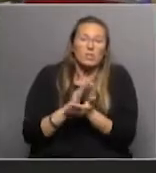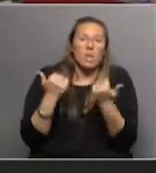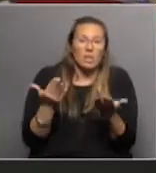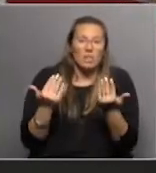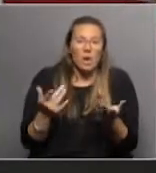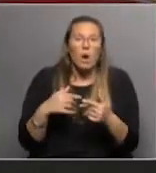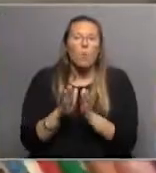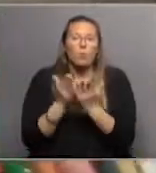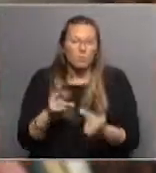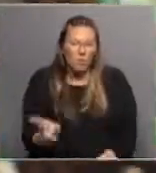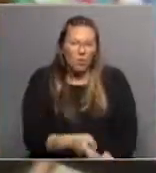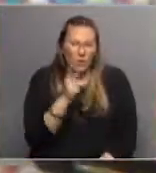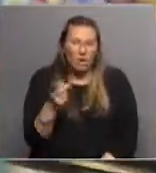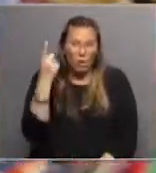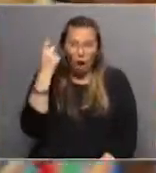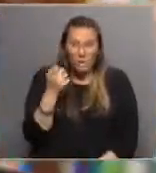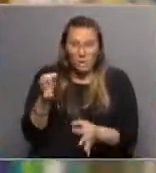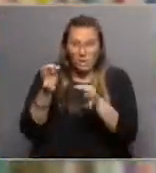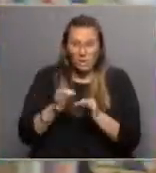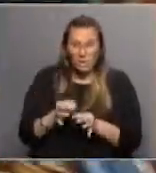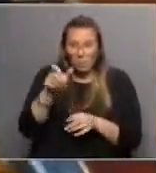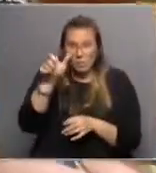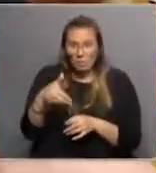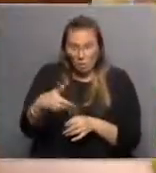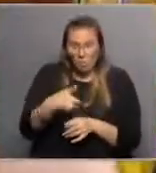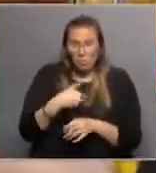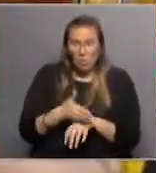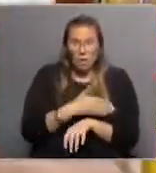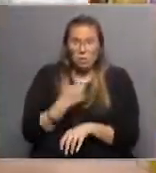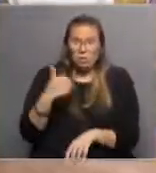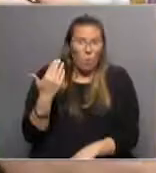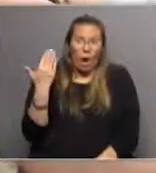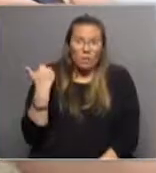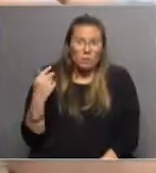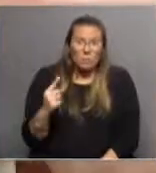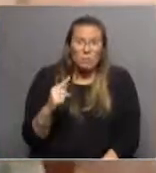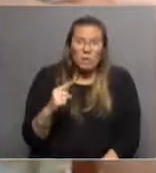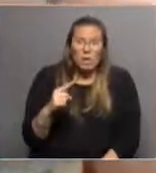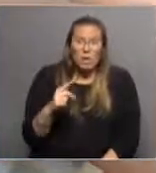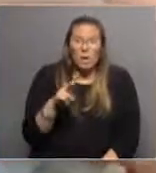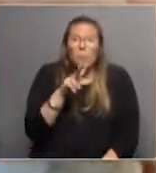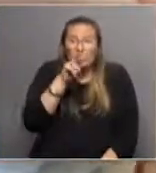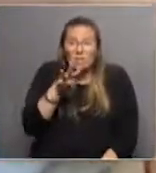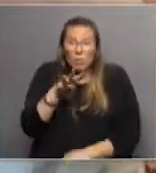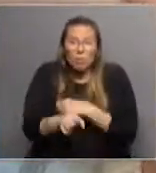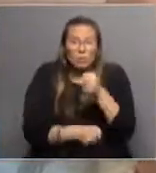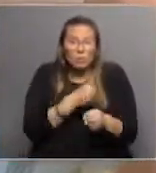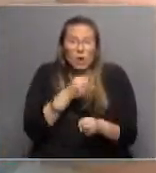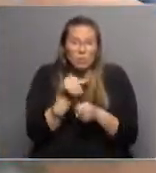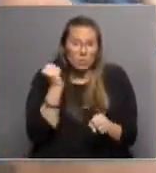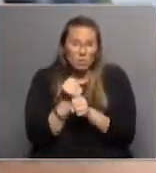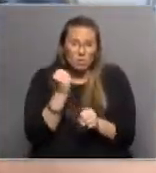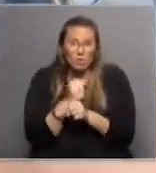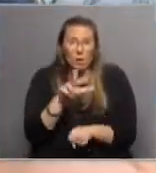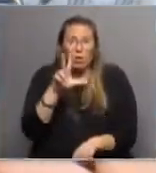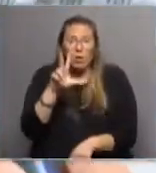ahora te voy a mostrar un libro raro. Entró ayer. Si alguien me pidió este libro antes, nunca. En mi vida, en 24 años de librería y en